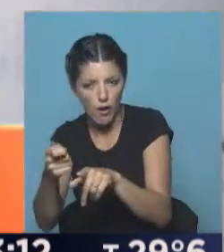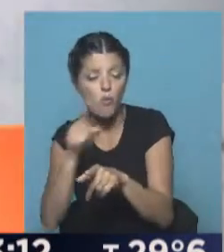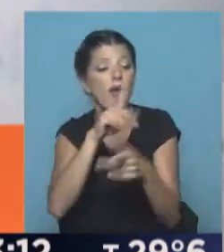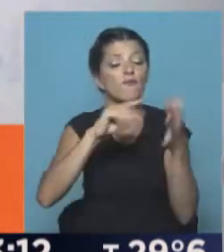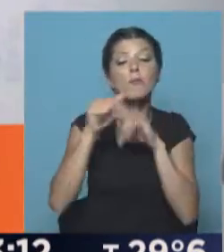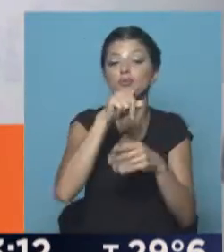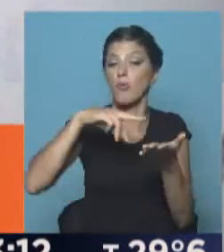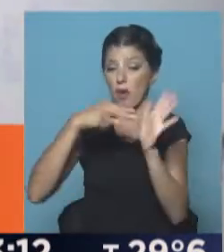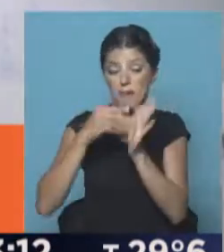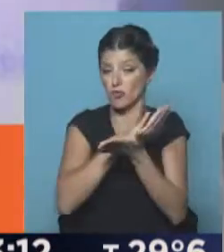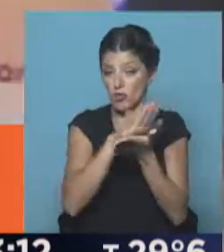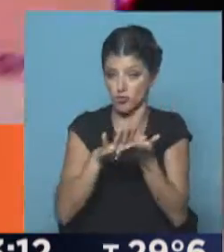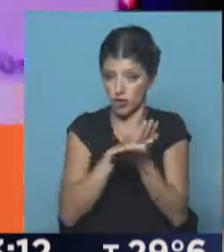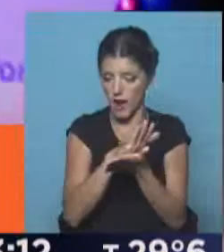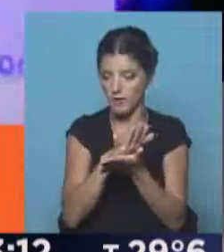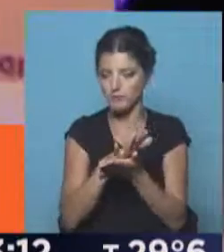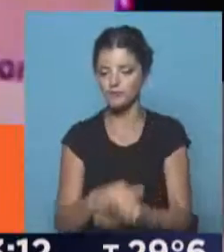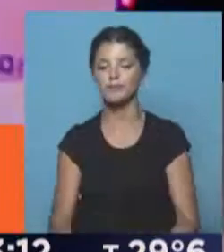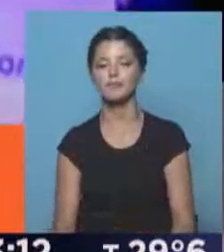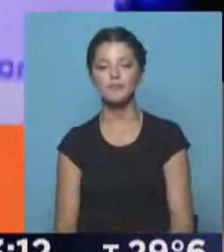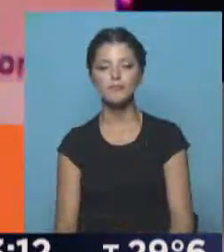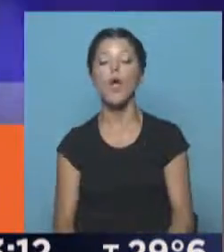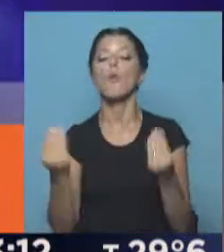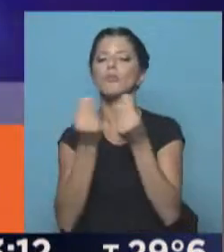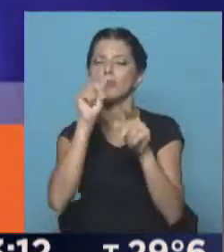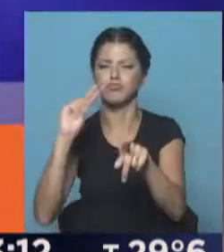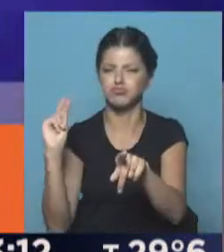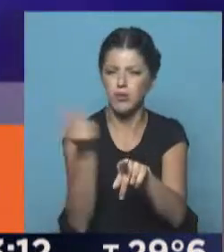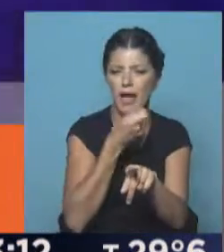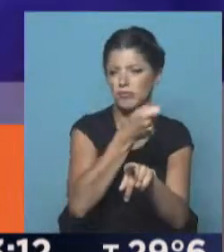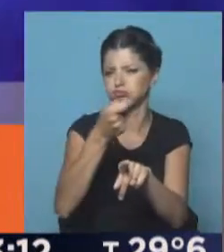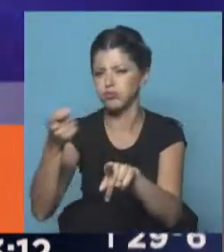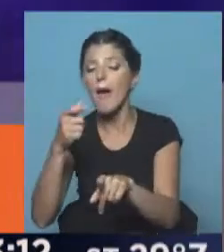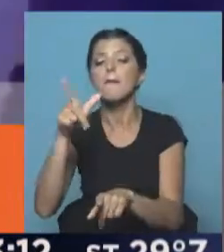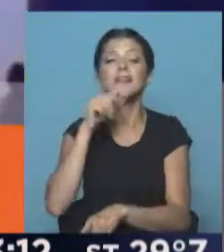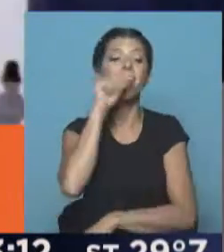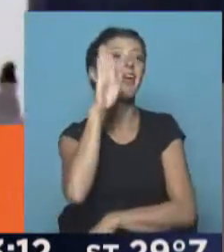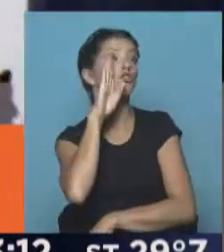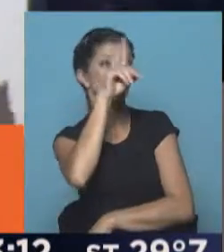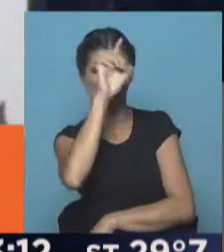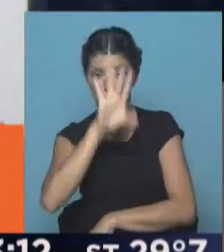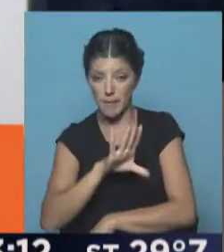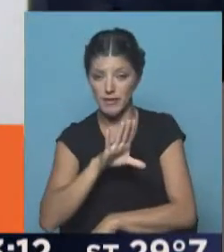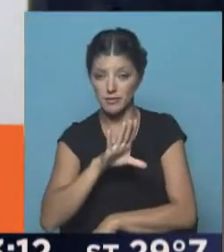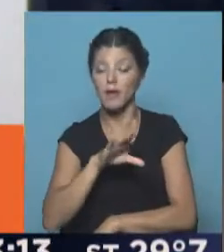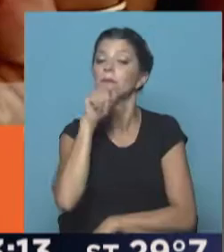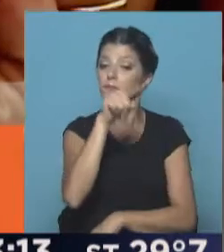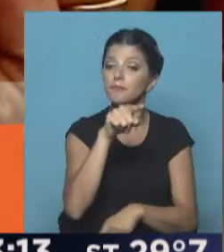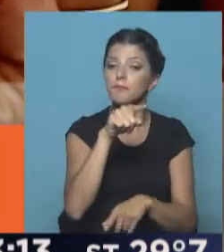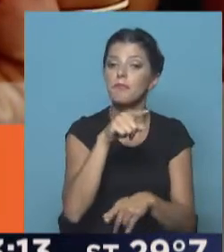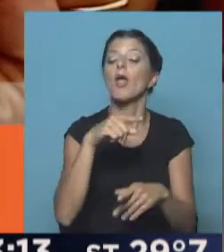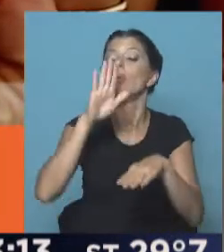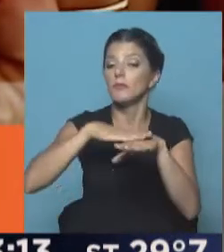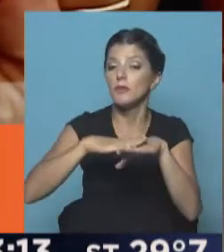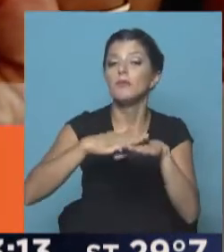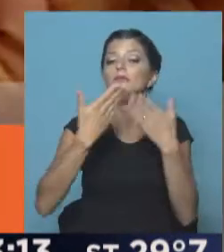sus problemas. Los asesinatos masivos, un fenómeno que parecía típicamente estadounidense, favorecido allí por el libre acceso a